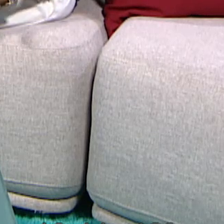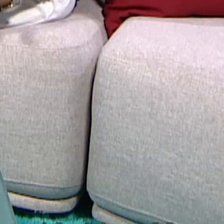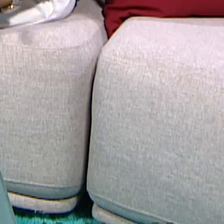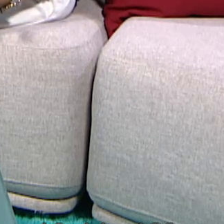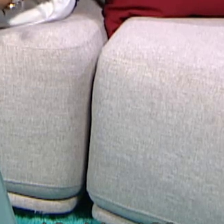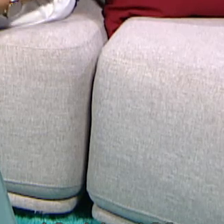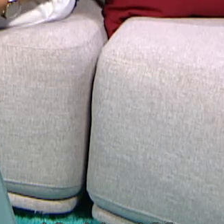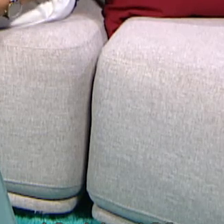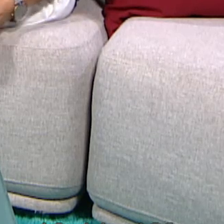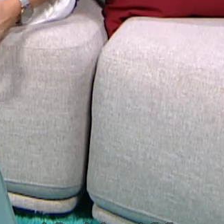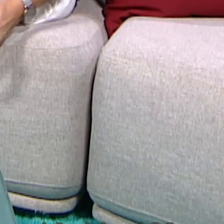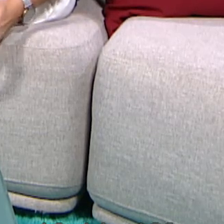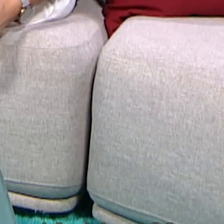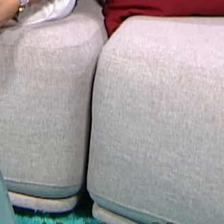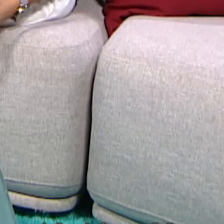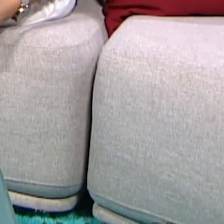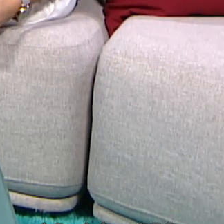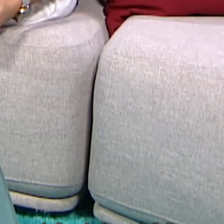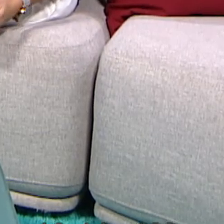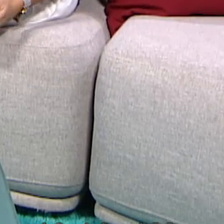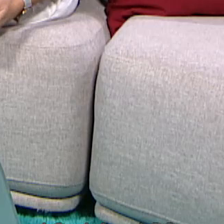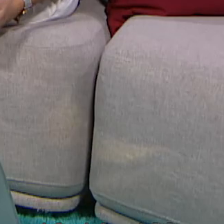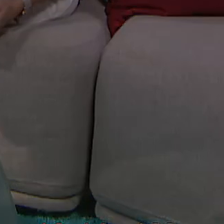cantar, puedo cantar.